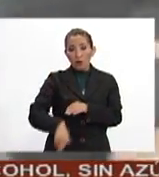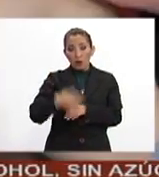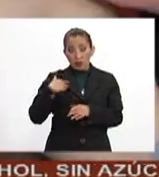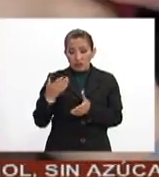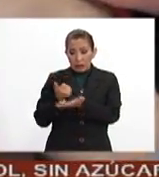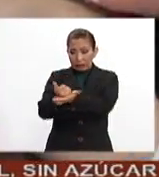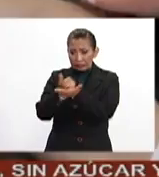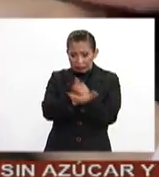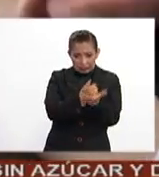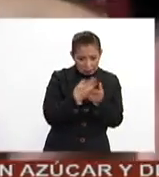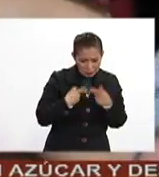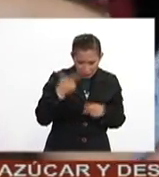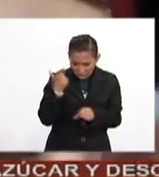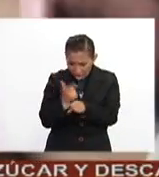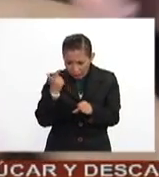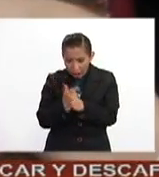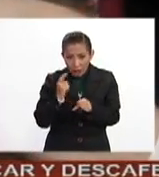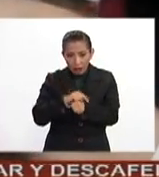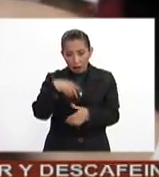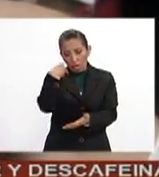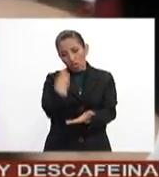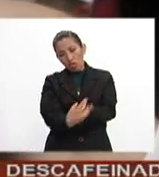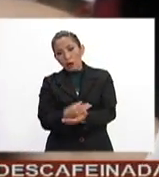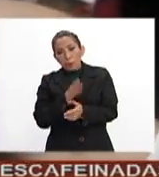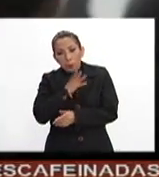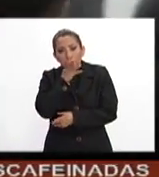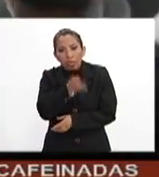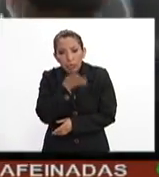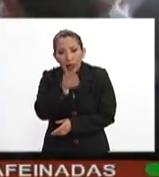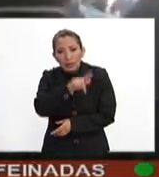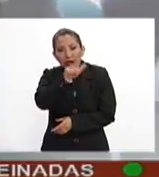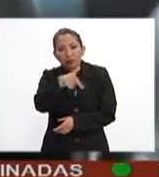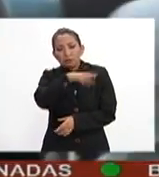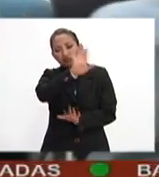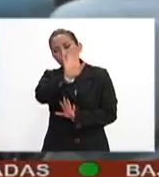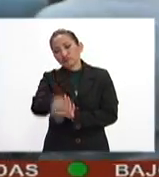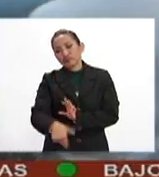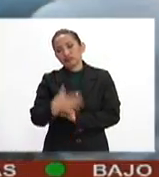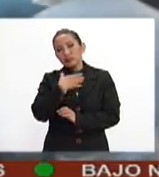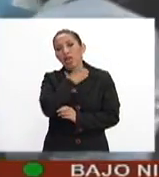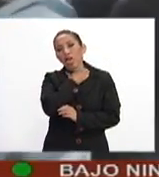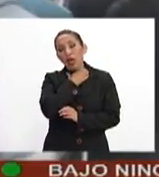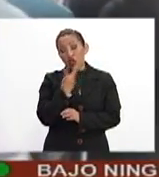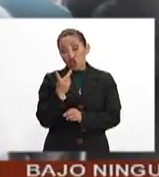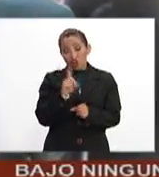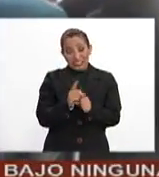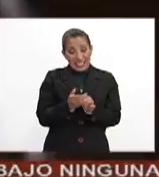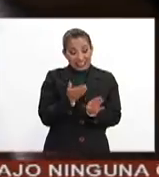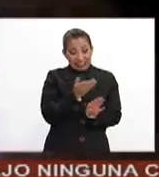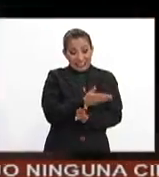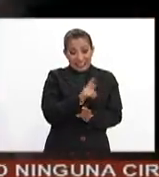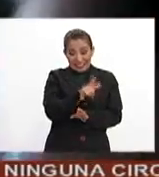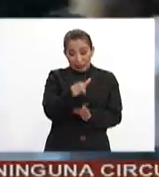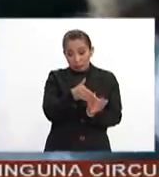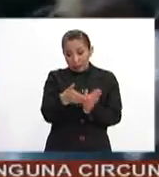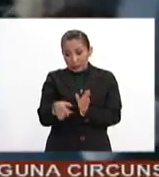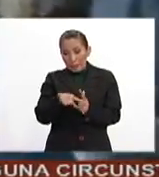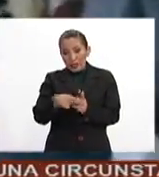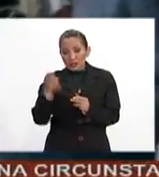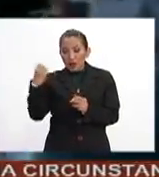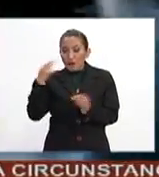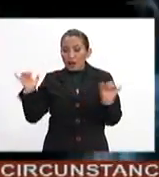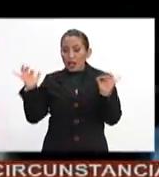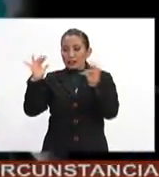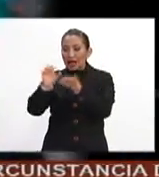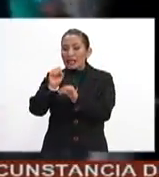socorro revelaron que las víctimas sufrieron desmayos y vómito antes de morir por asfixia. Esto a tan solo 2 días de que inicie la